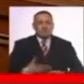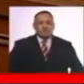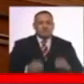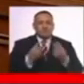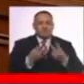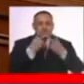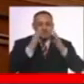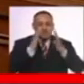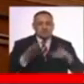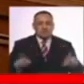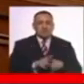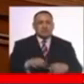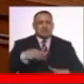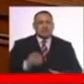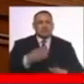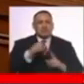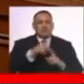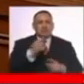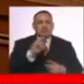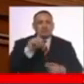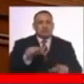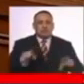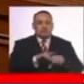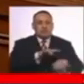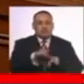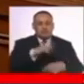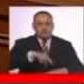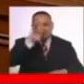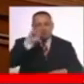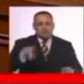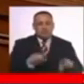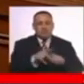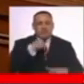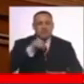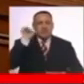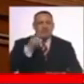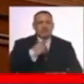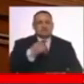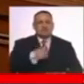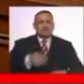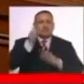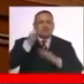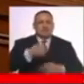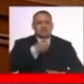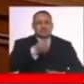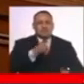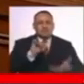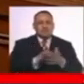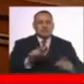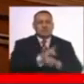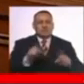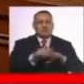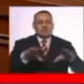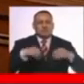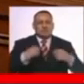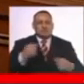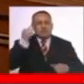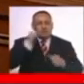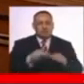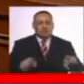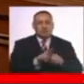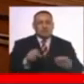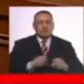hemos escuchado al señor Otárola engañar al país. El día de ayer ha dicho en una conferencia de prensa que no permitirá la sonada que